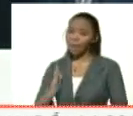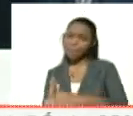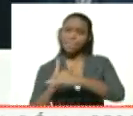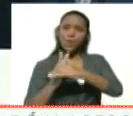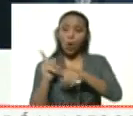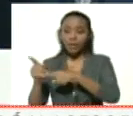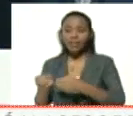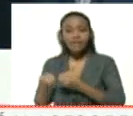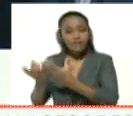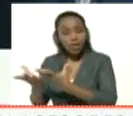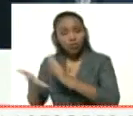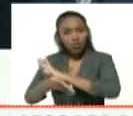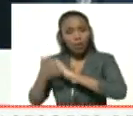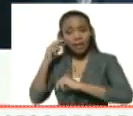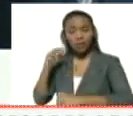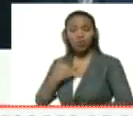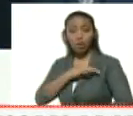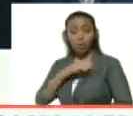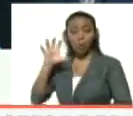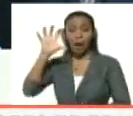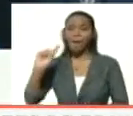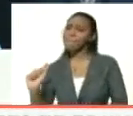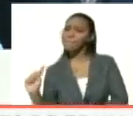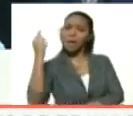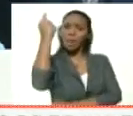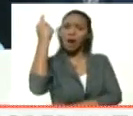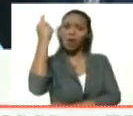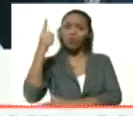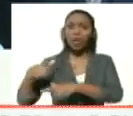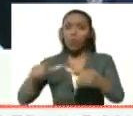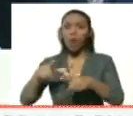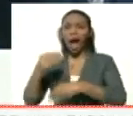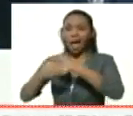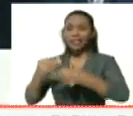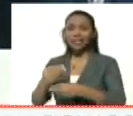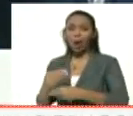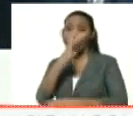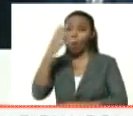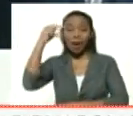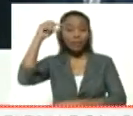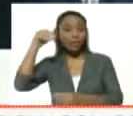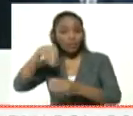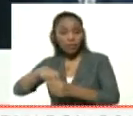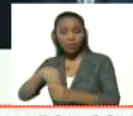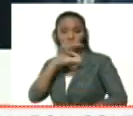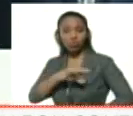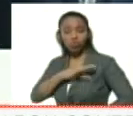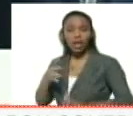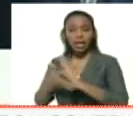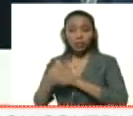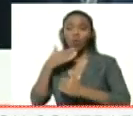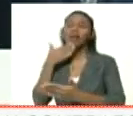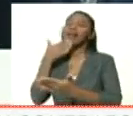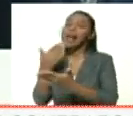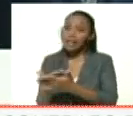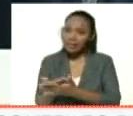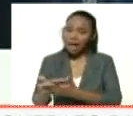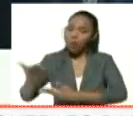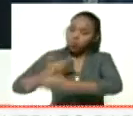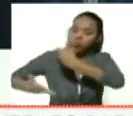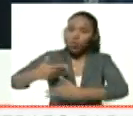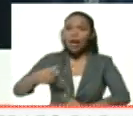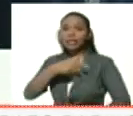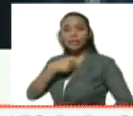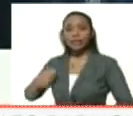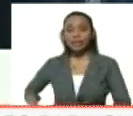este virus. Fue nuestro país el primero de la región en decretar una cuarentena social. Y gracias a la cooperación con China, Rusia